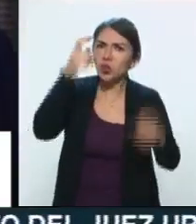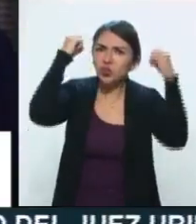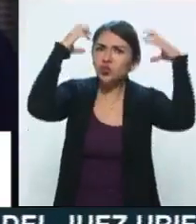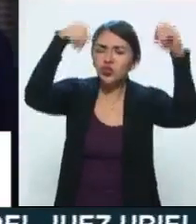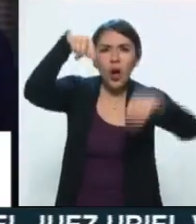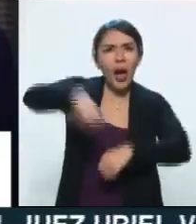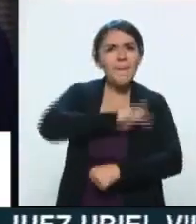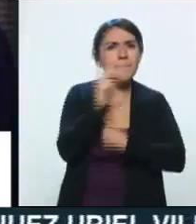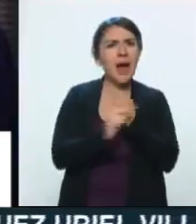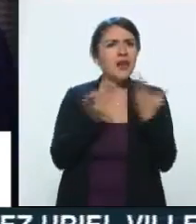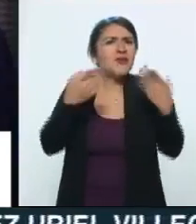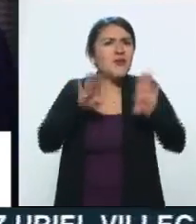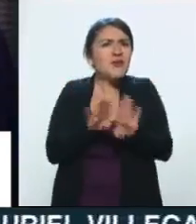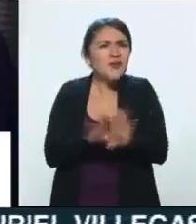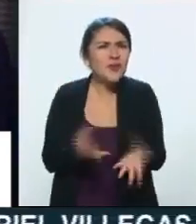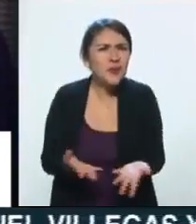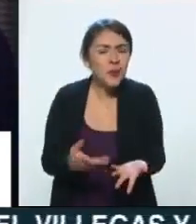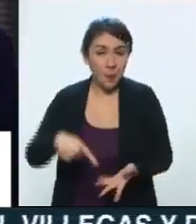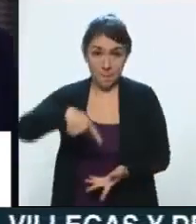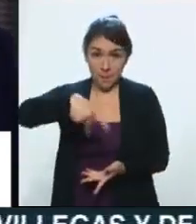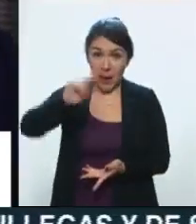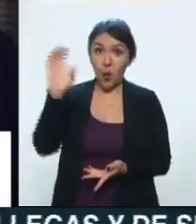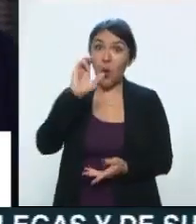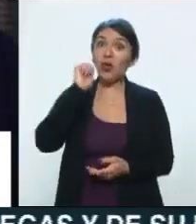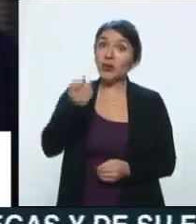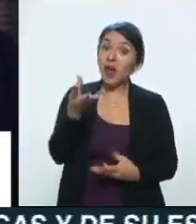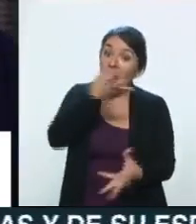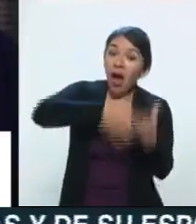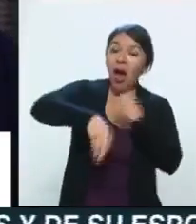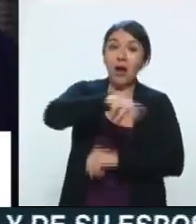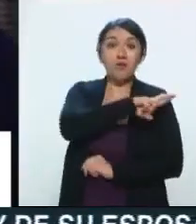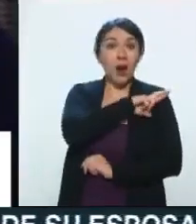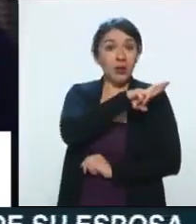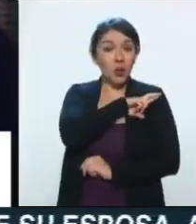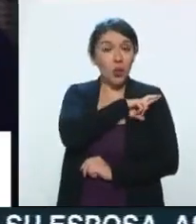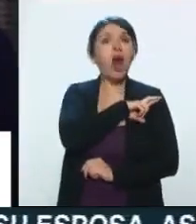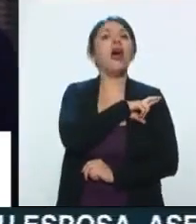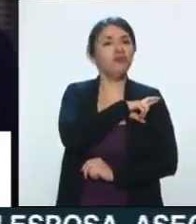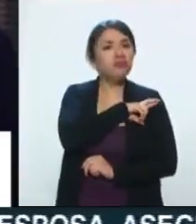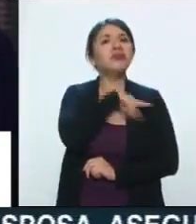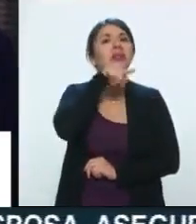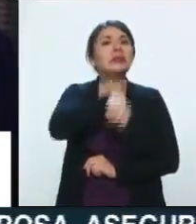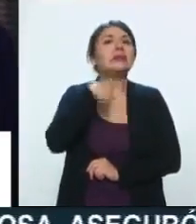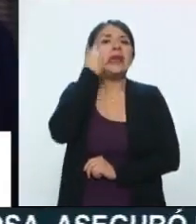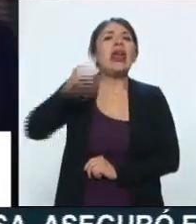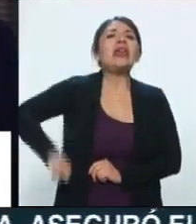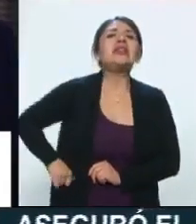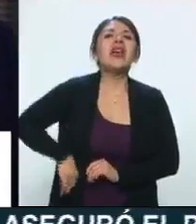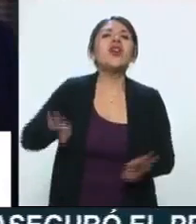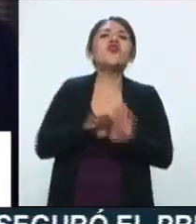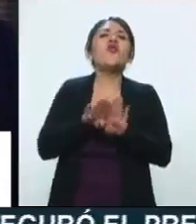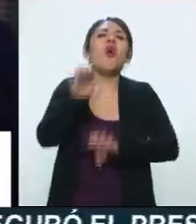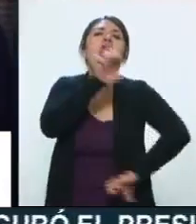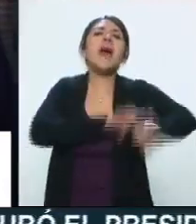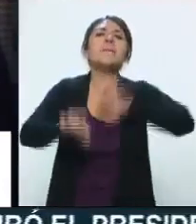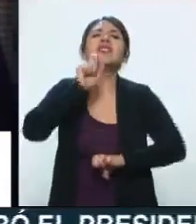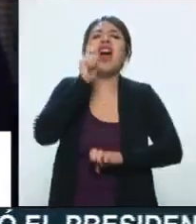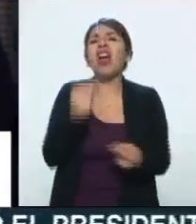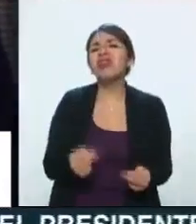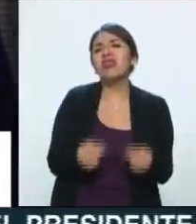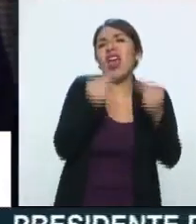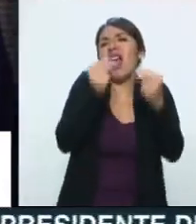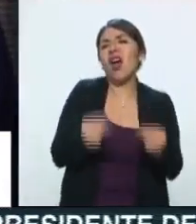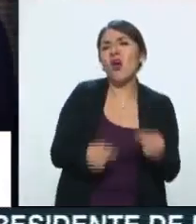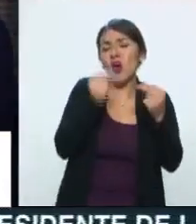El problema es que cuando lo hacen privados, ellos van pues por el interés de una empresa, que es el de lucro. Y